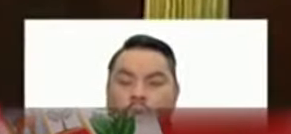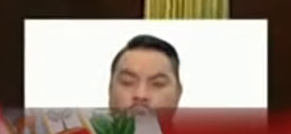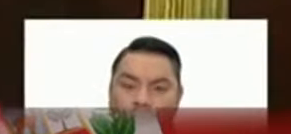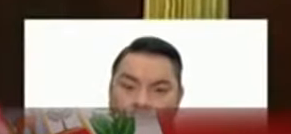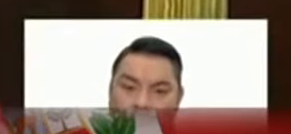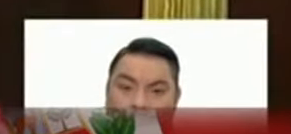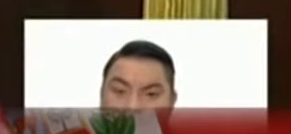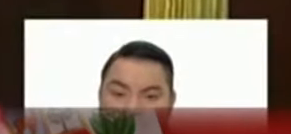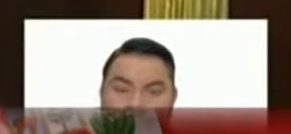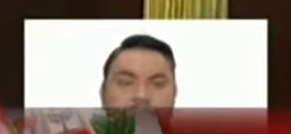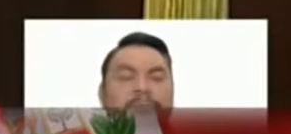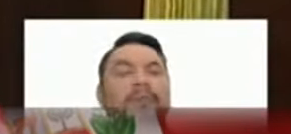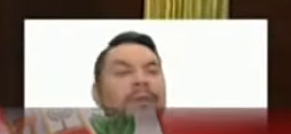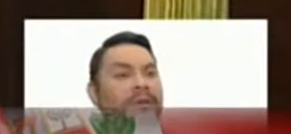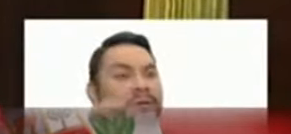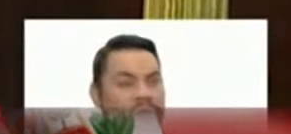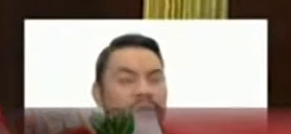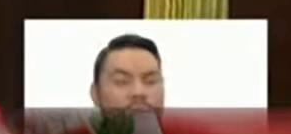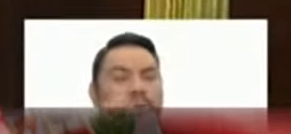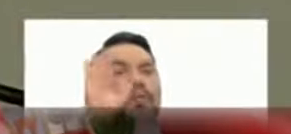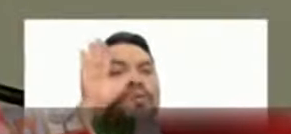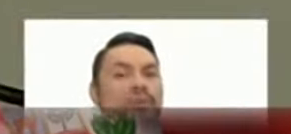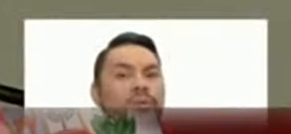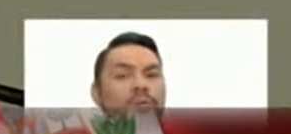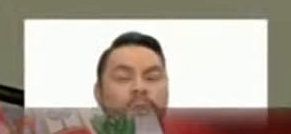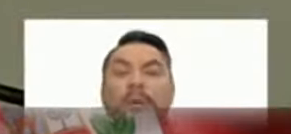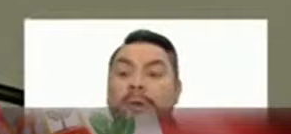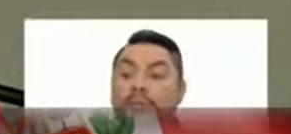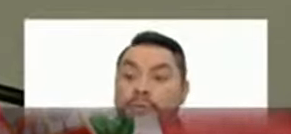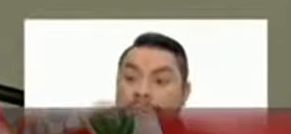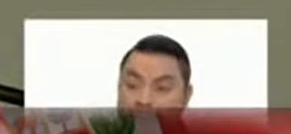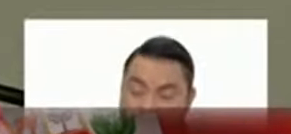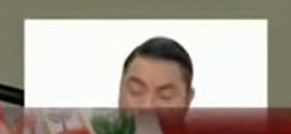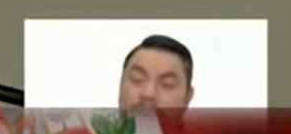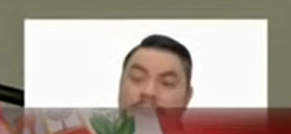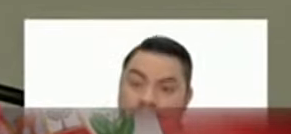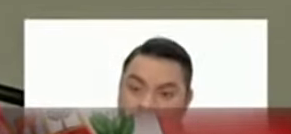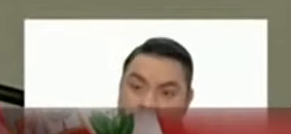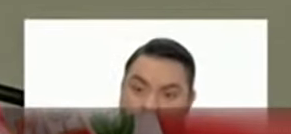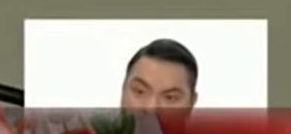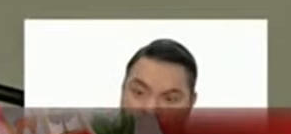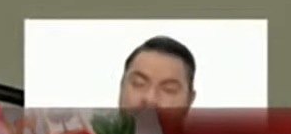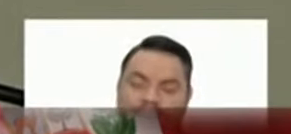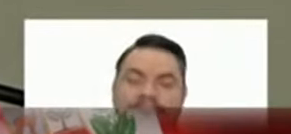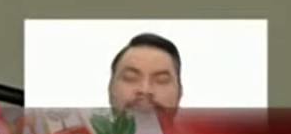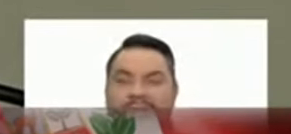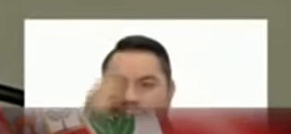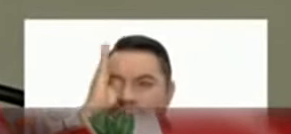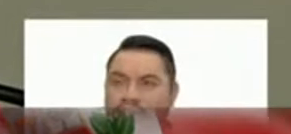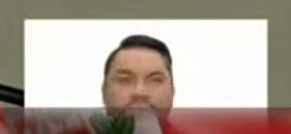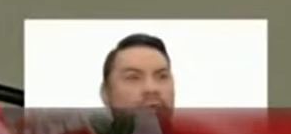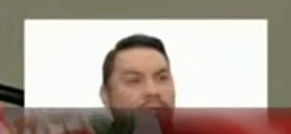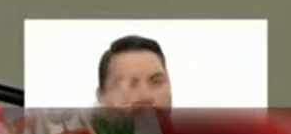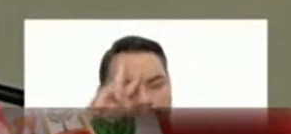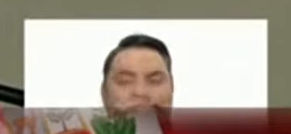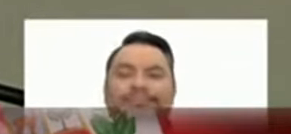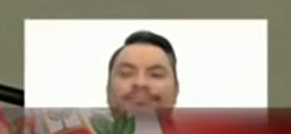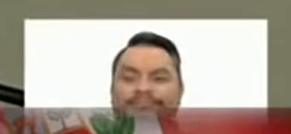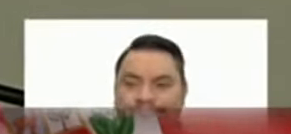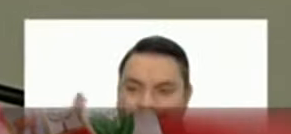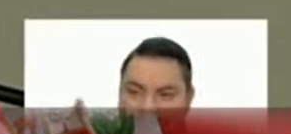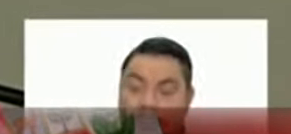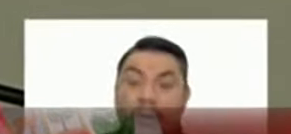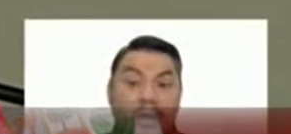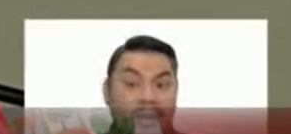confío? Sí, juro. Si así lo hiciera, que Dios y la patria lo premien, y si